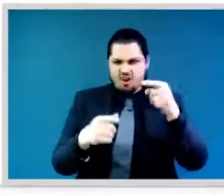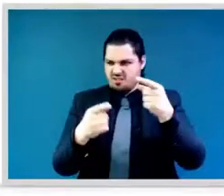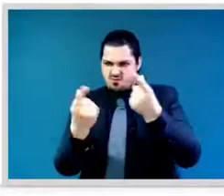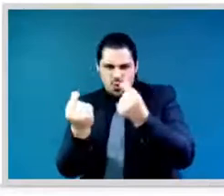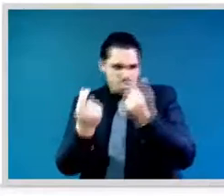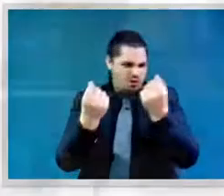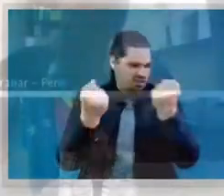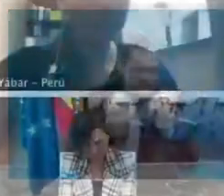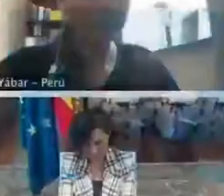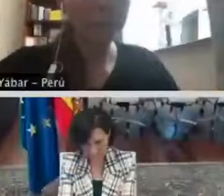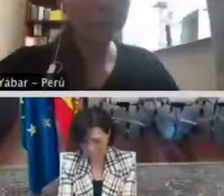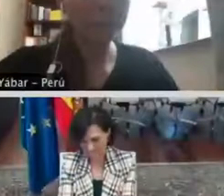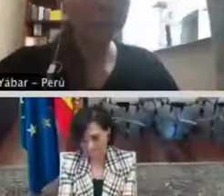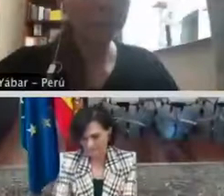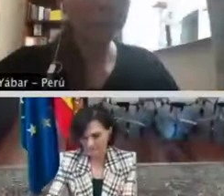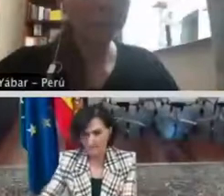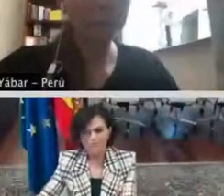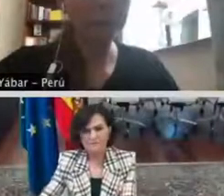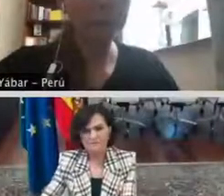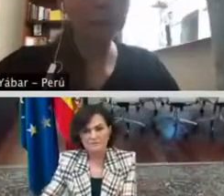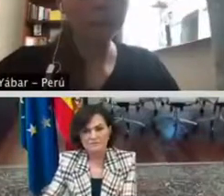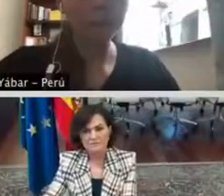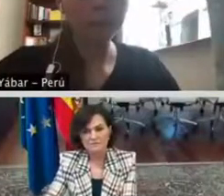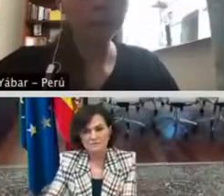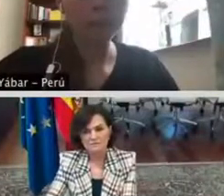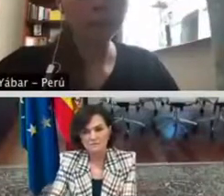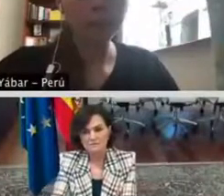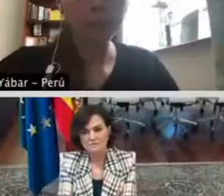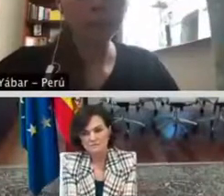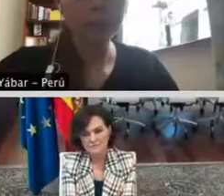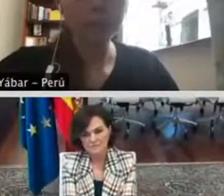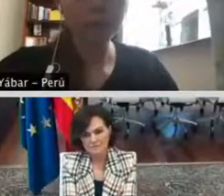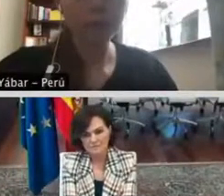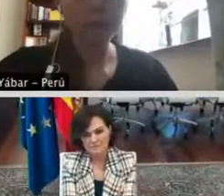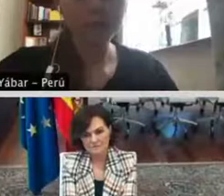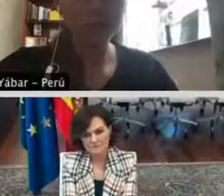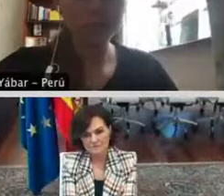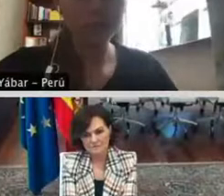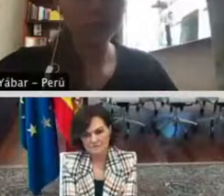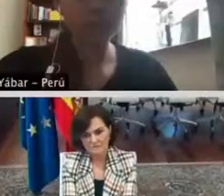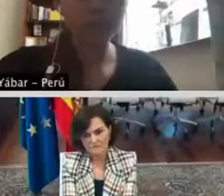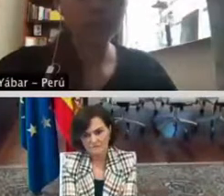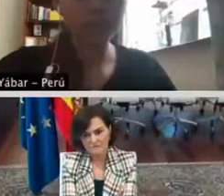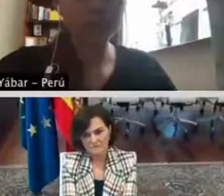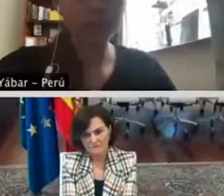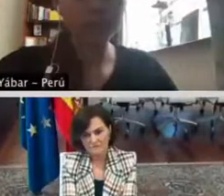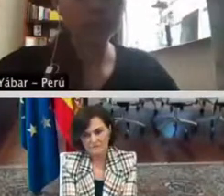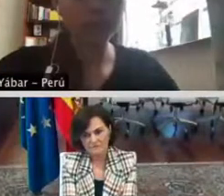política, procesos de desarrollo integral. Ninguna política